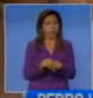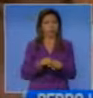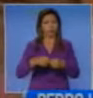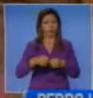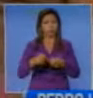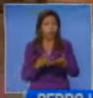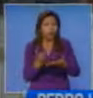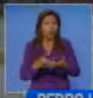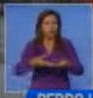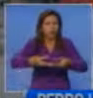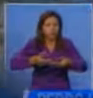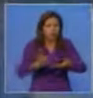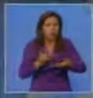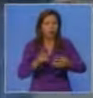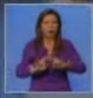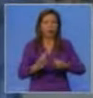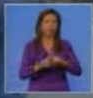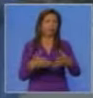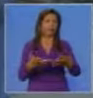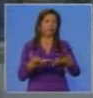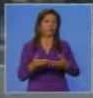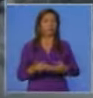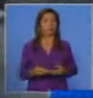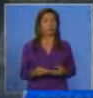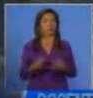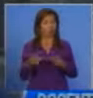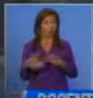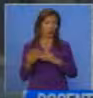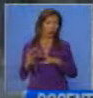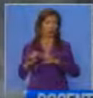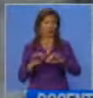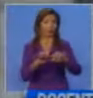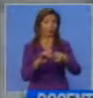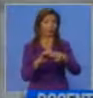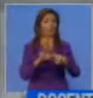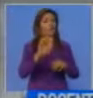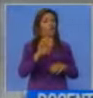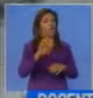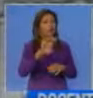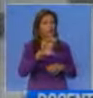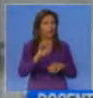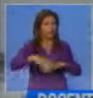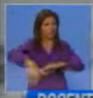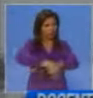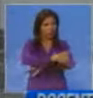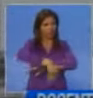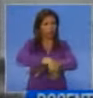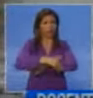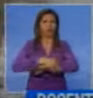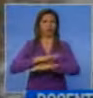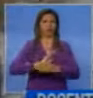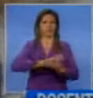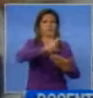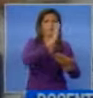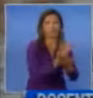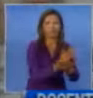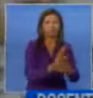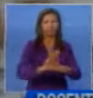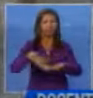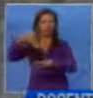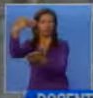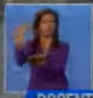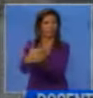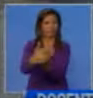devuelve eso, León? Se fueron a la avenida Francisco Orellana. Cerraron un carril, luego el otro. Consiguieron